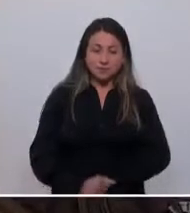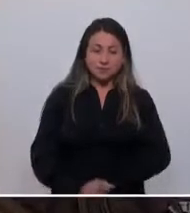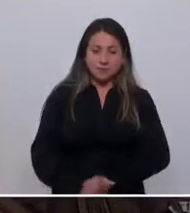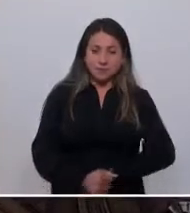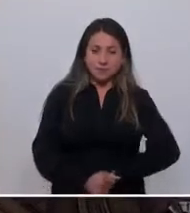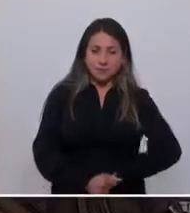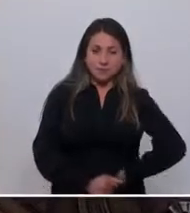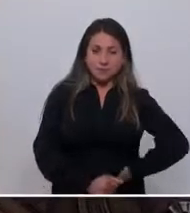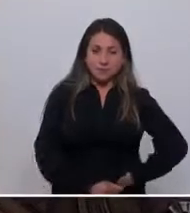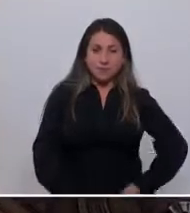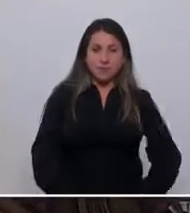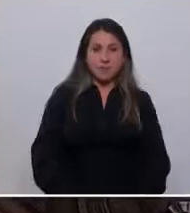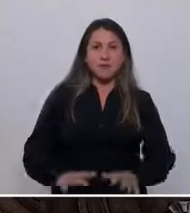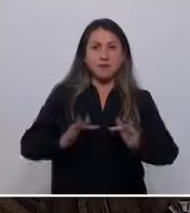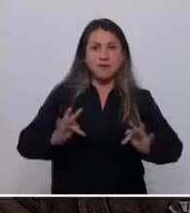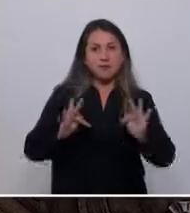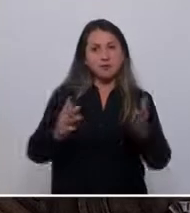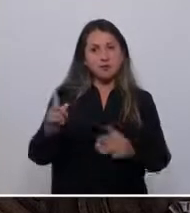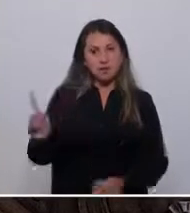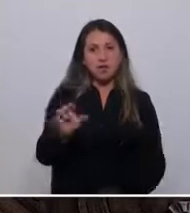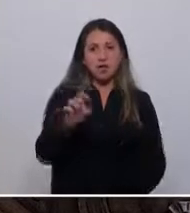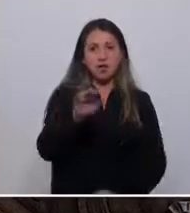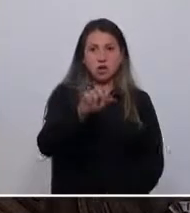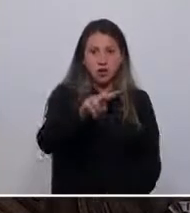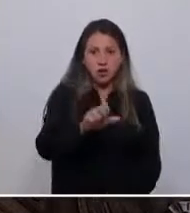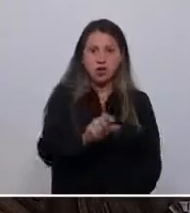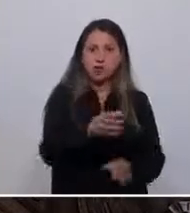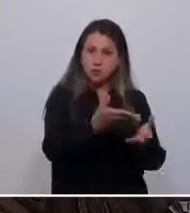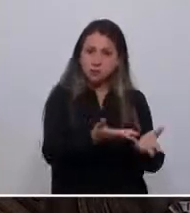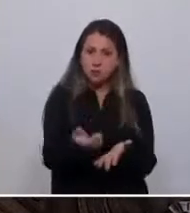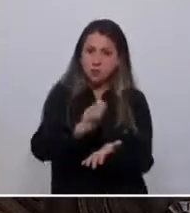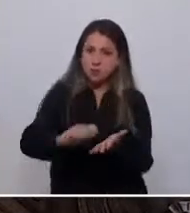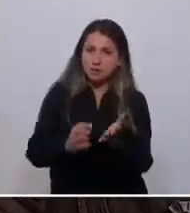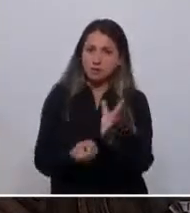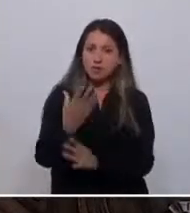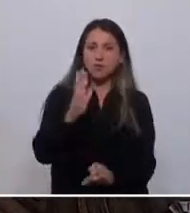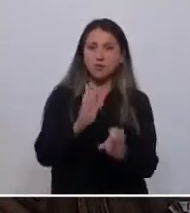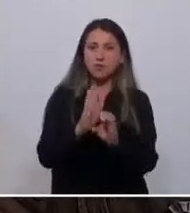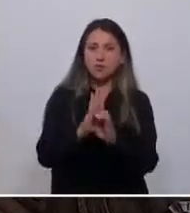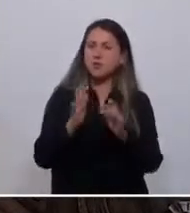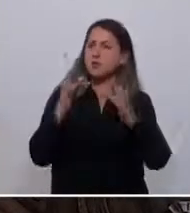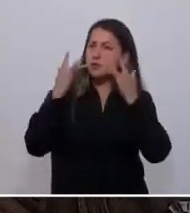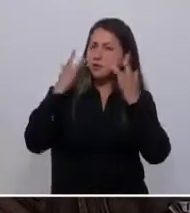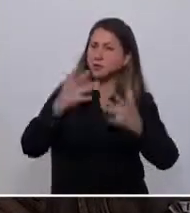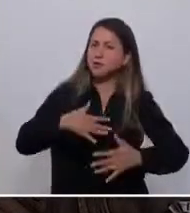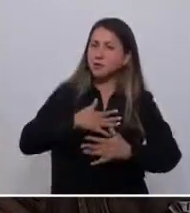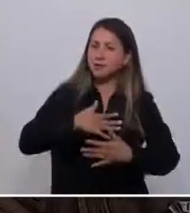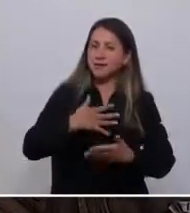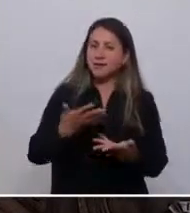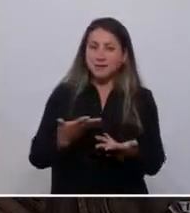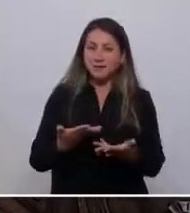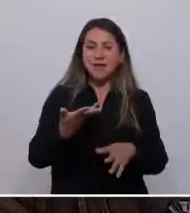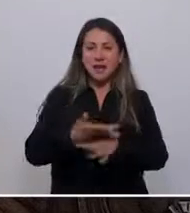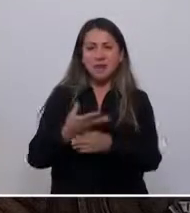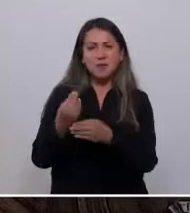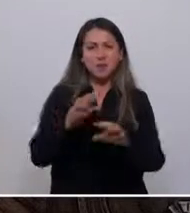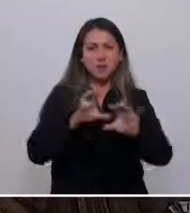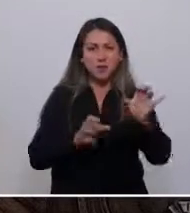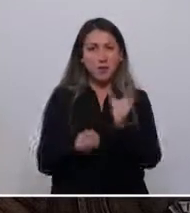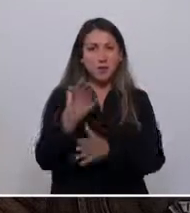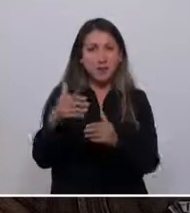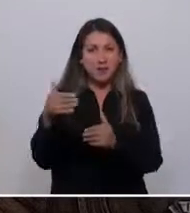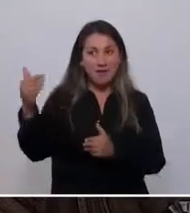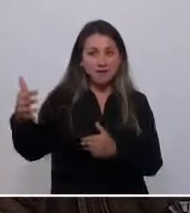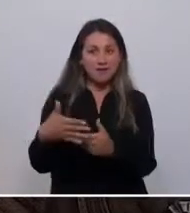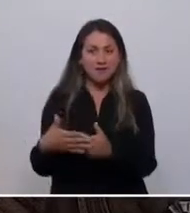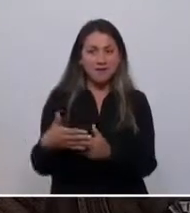Felicitaciones, Lorena, por ser elegida para escribir la Constitución. Estoy súper alegrado, seguramente habrá muchas cosas nuevas,